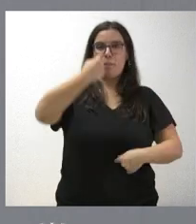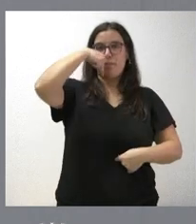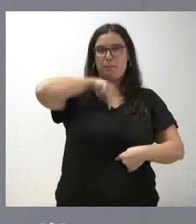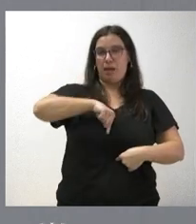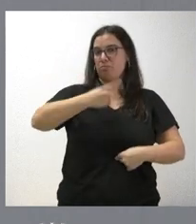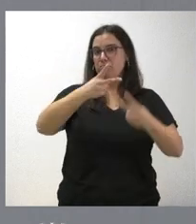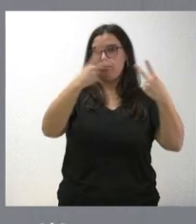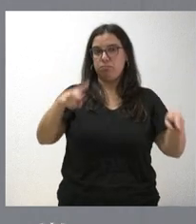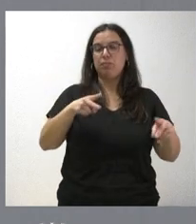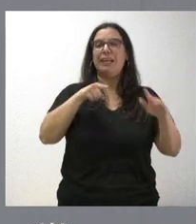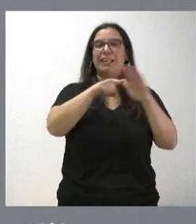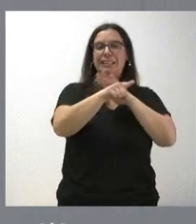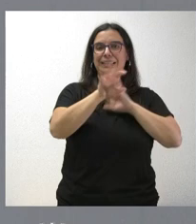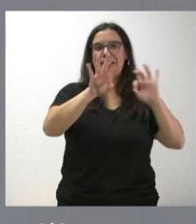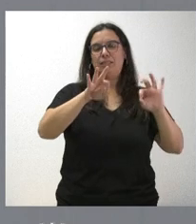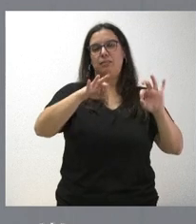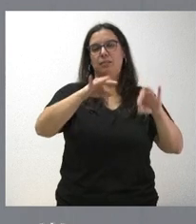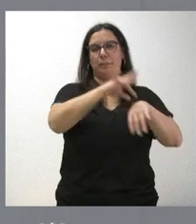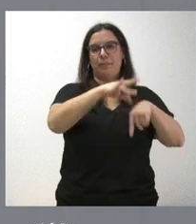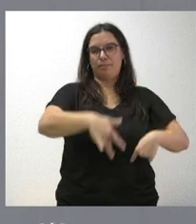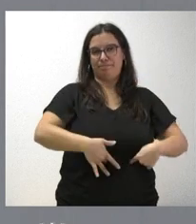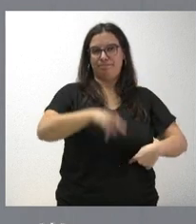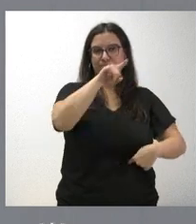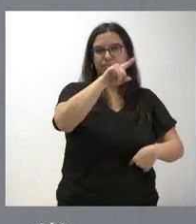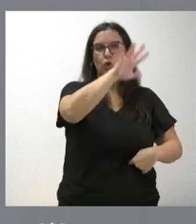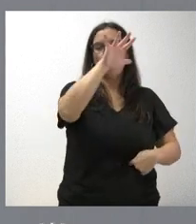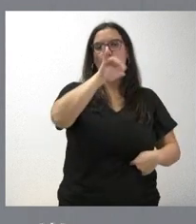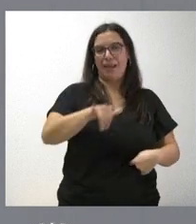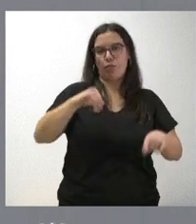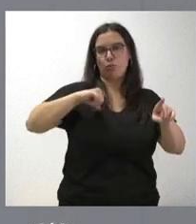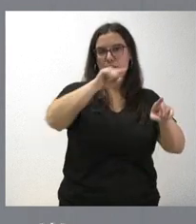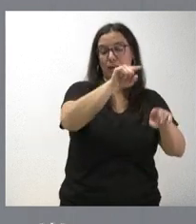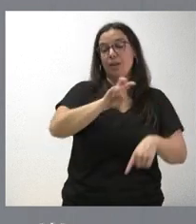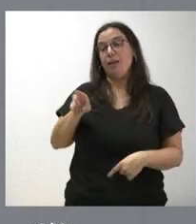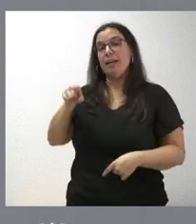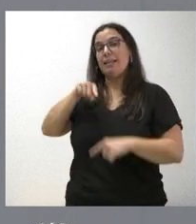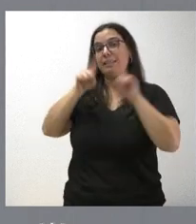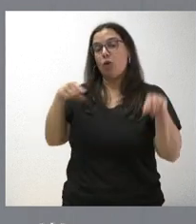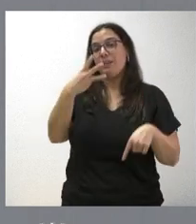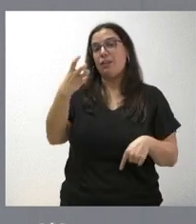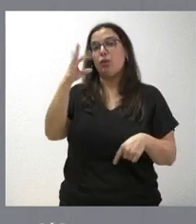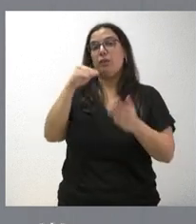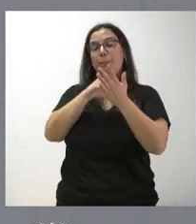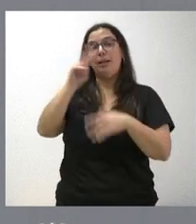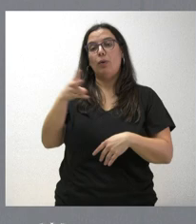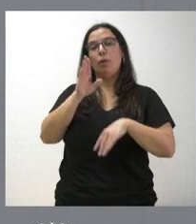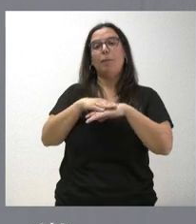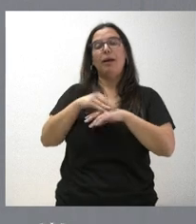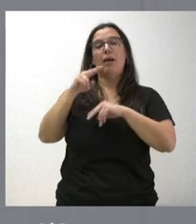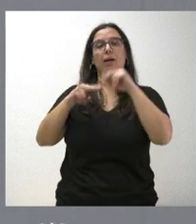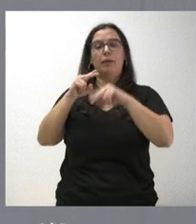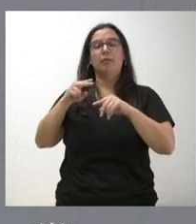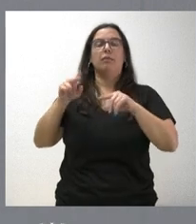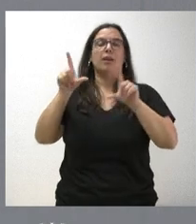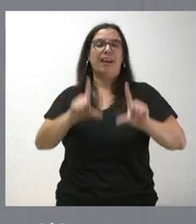servicio digestivo del hospital berciano y para Segovia 375,000 para el suministro y obra de una sala de rayos